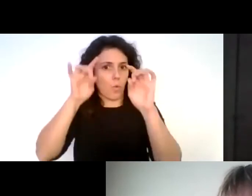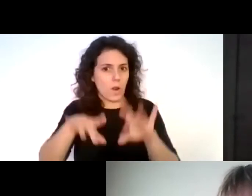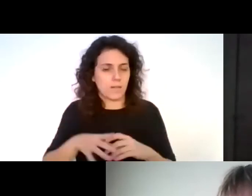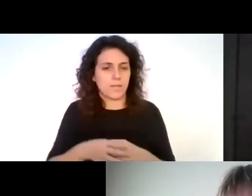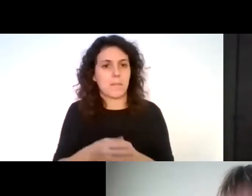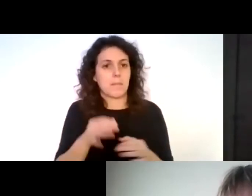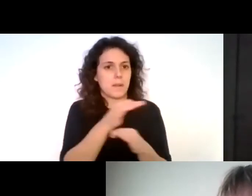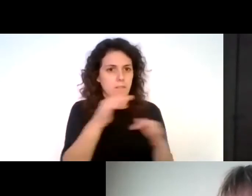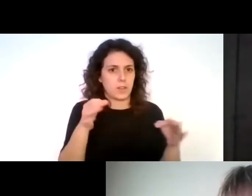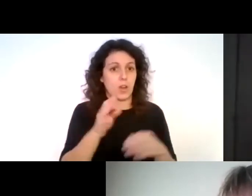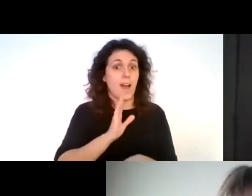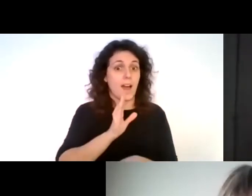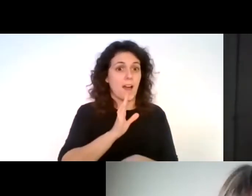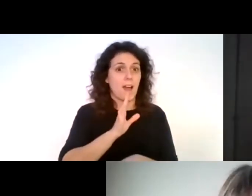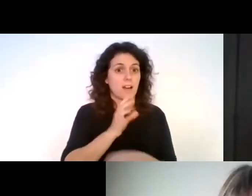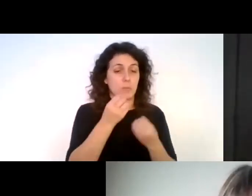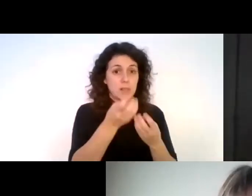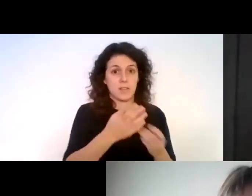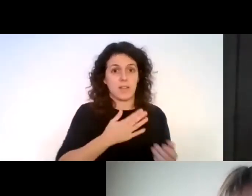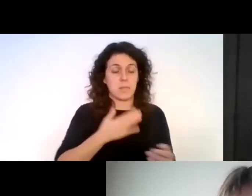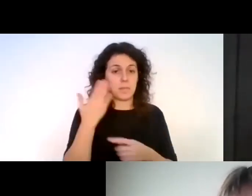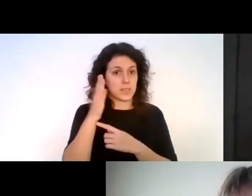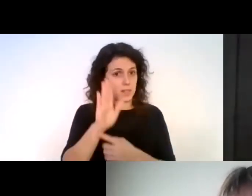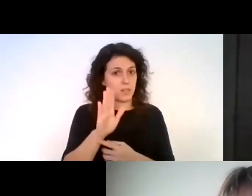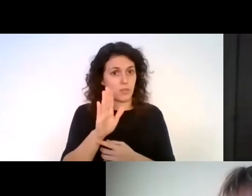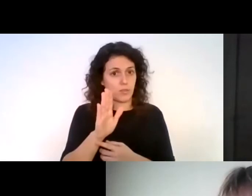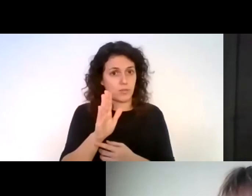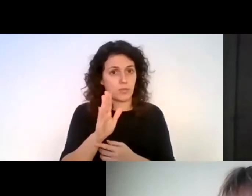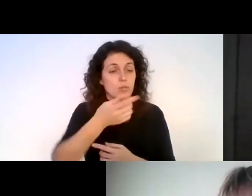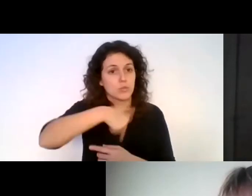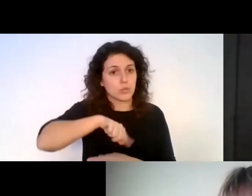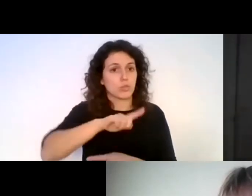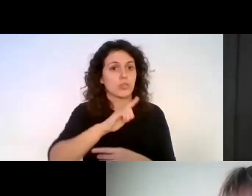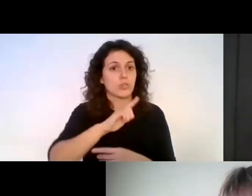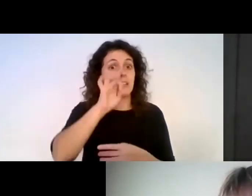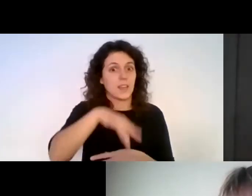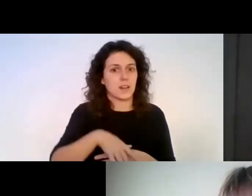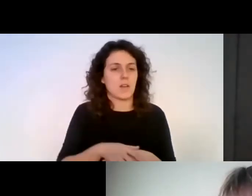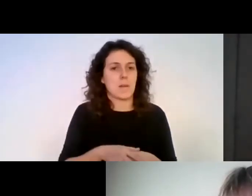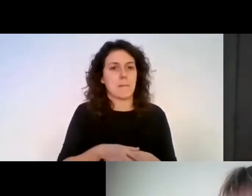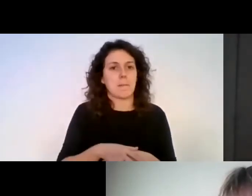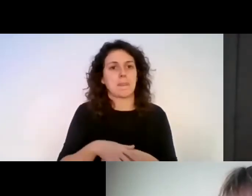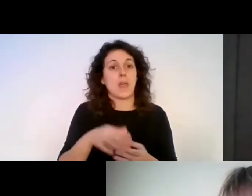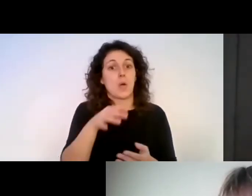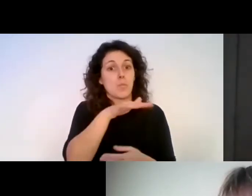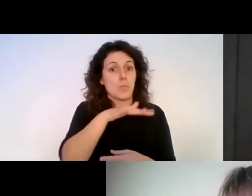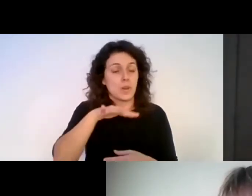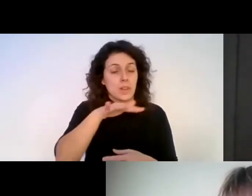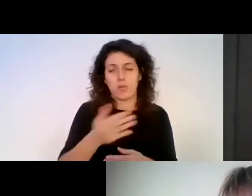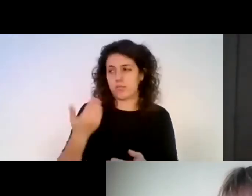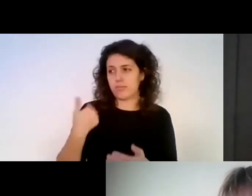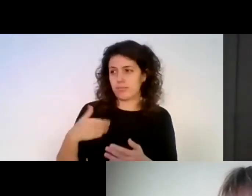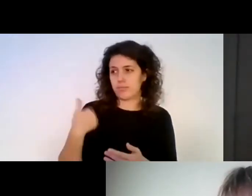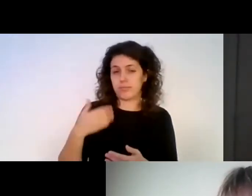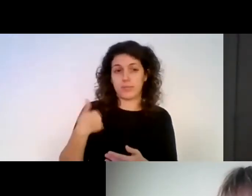Perfecto. Como comentaba en mi presentación, nosotros somos un municipio que hace muchísimo tiempo que